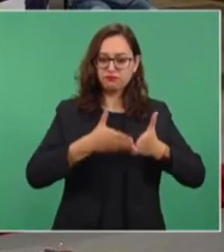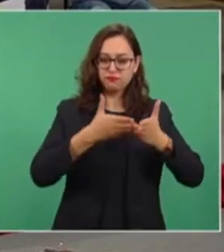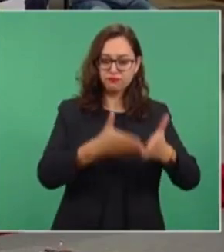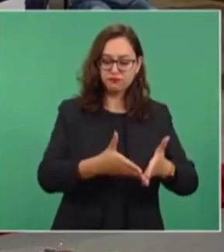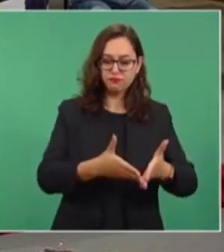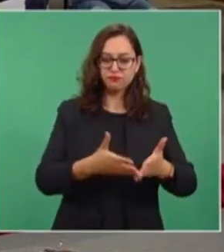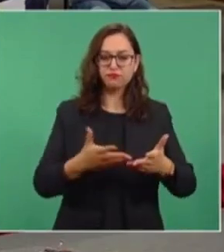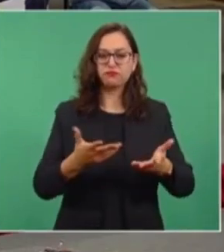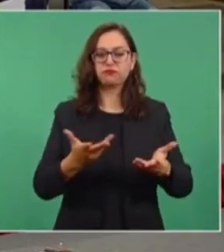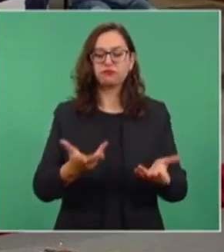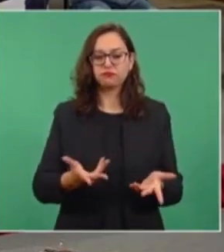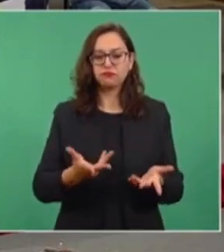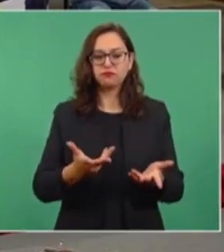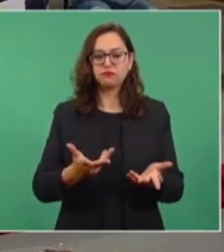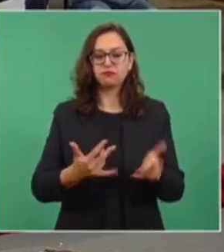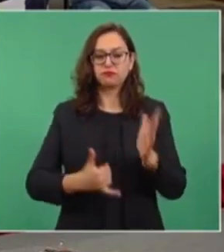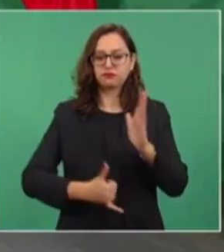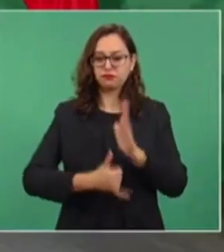estamos